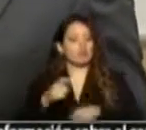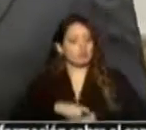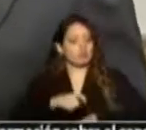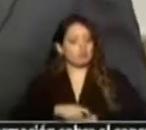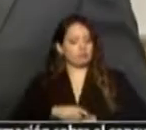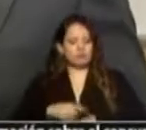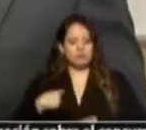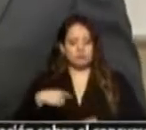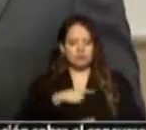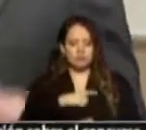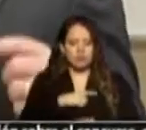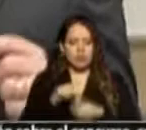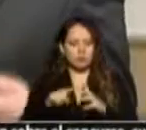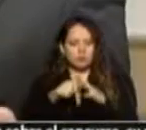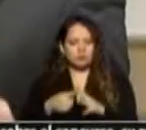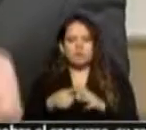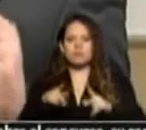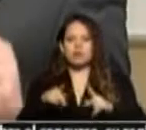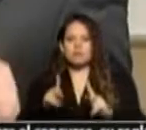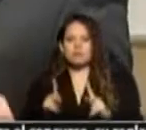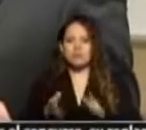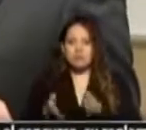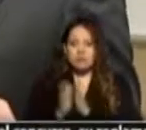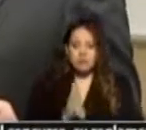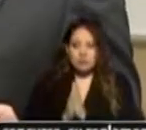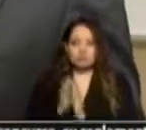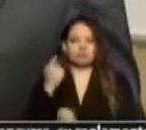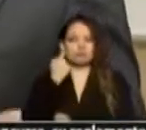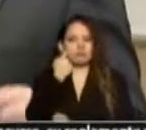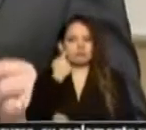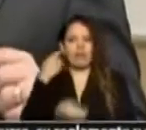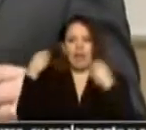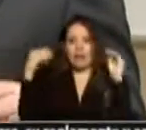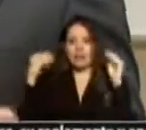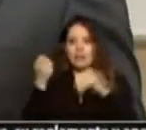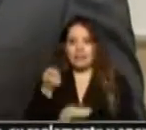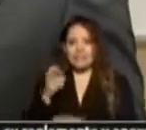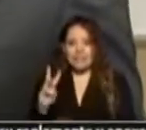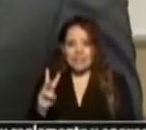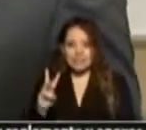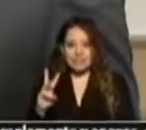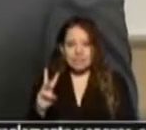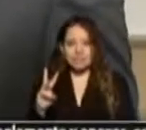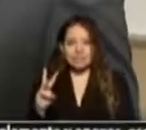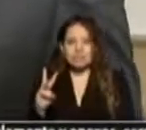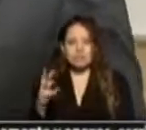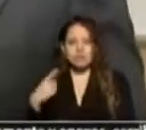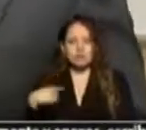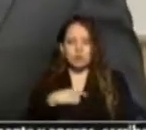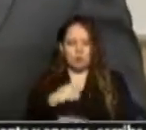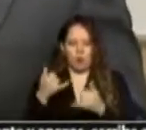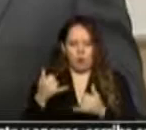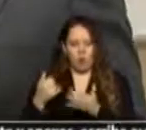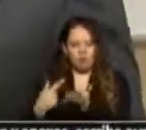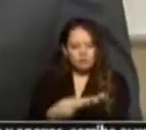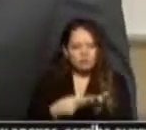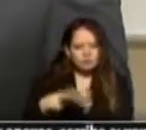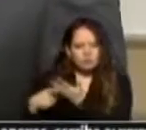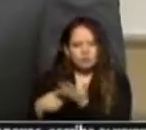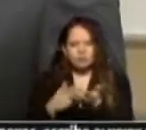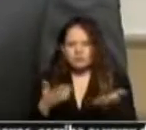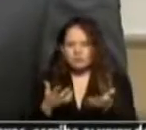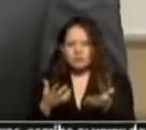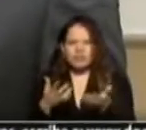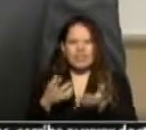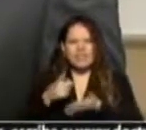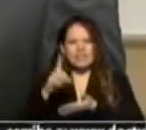formalmente el proceso de permisología, el cual empezó en abril 16 y estamos negociando unos aspectos ya de